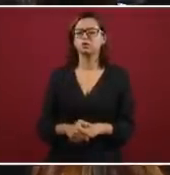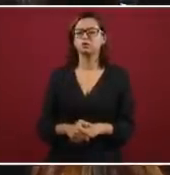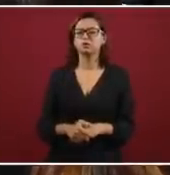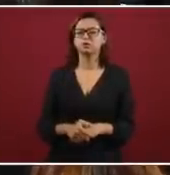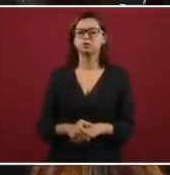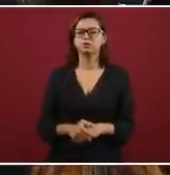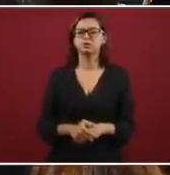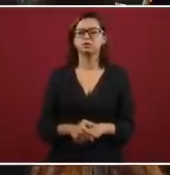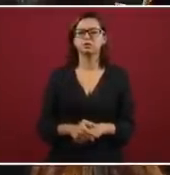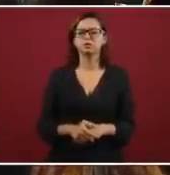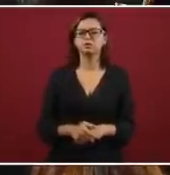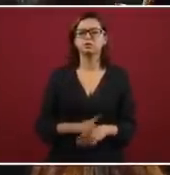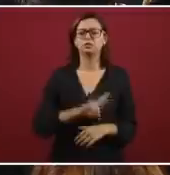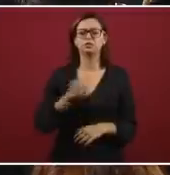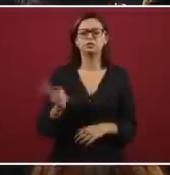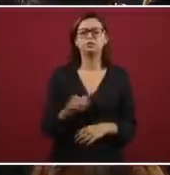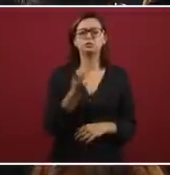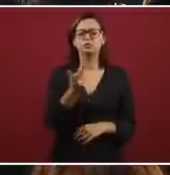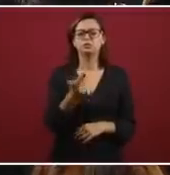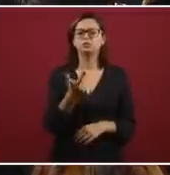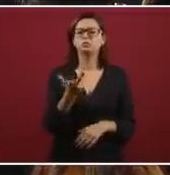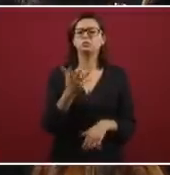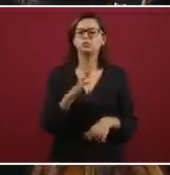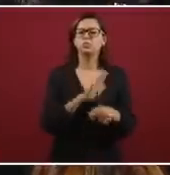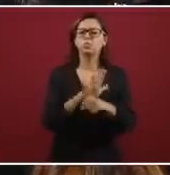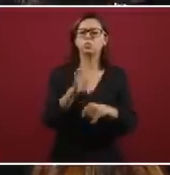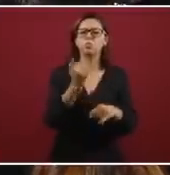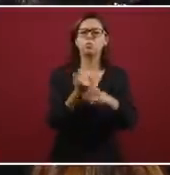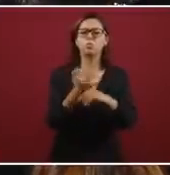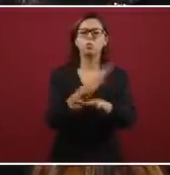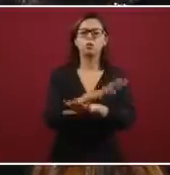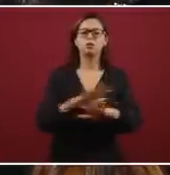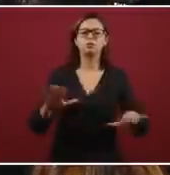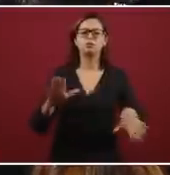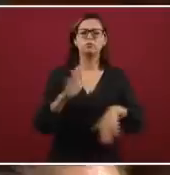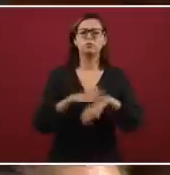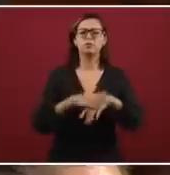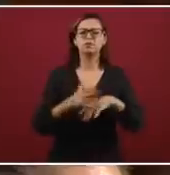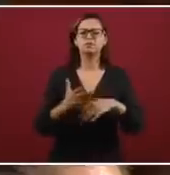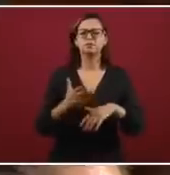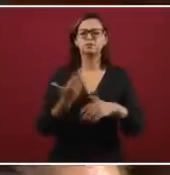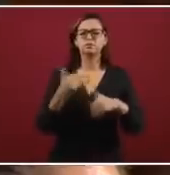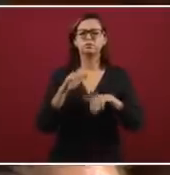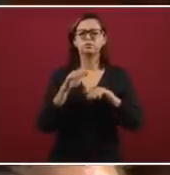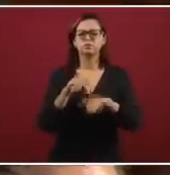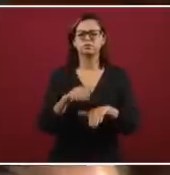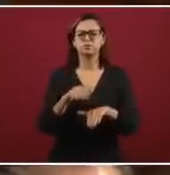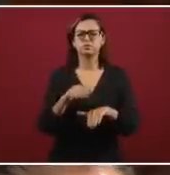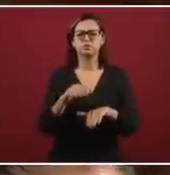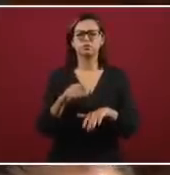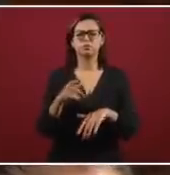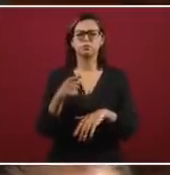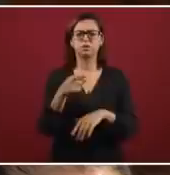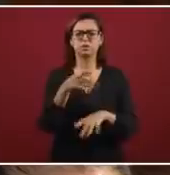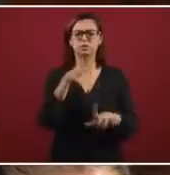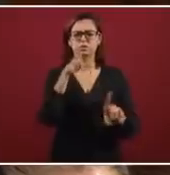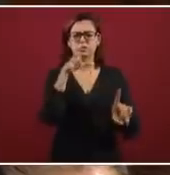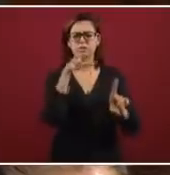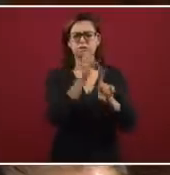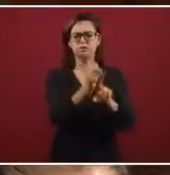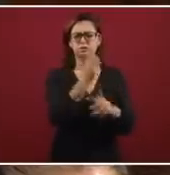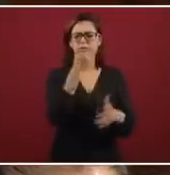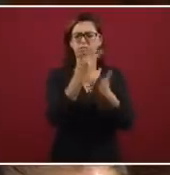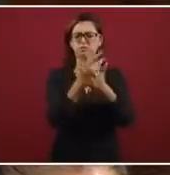Sí, preguntarle qué información le han reportado sobre esta orden de aprehensión sobre quien